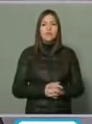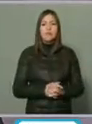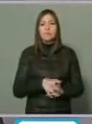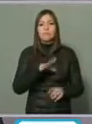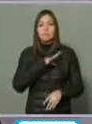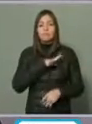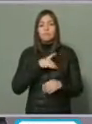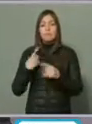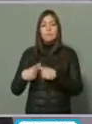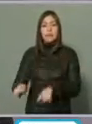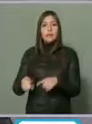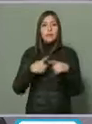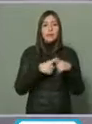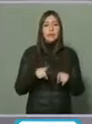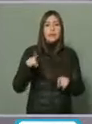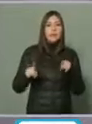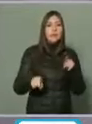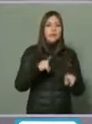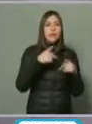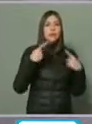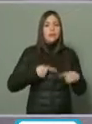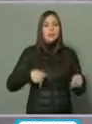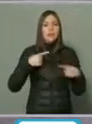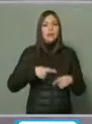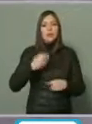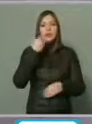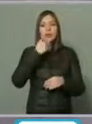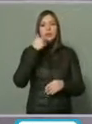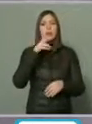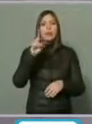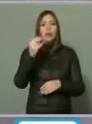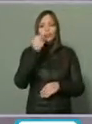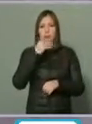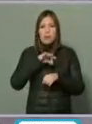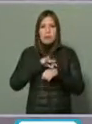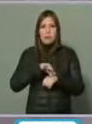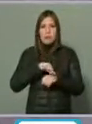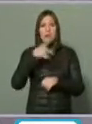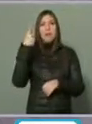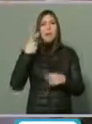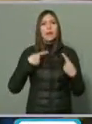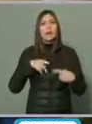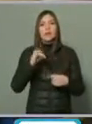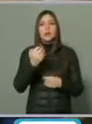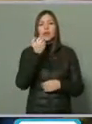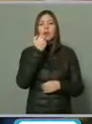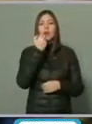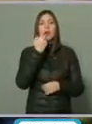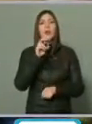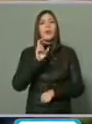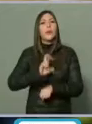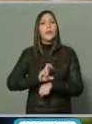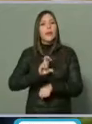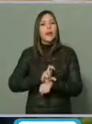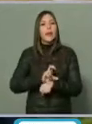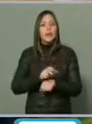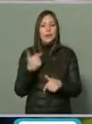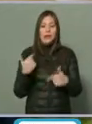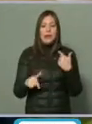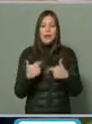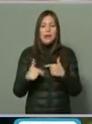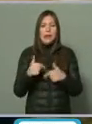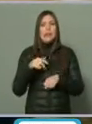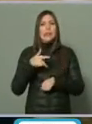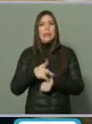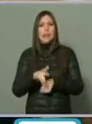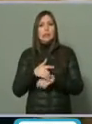personas vegetarianas. Hay ovolacto-vegetarianos, por ejemplo, que son aquellas personas que consumen el huevo, leche y sus derivados, aunque